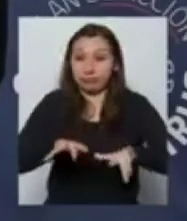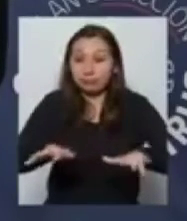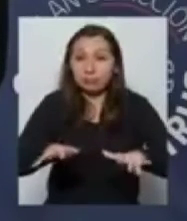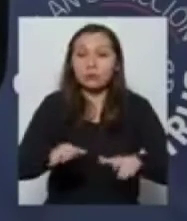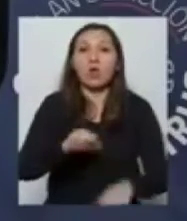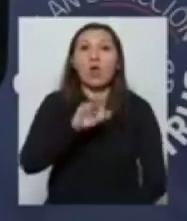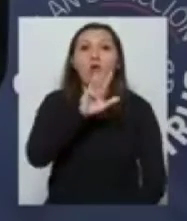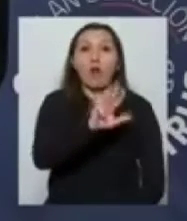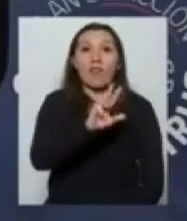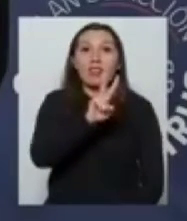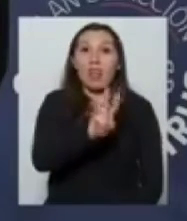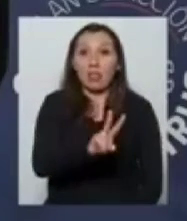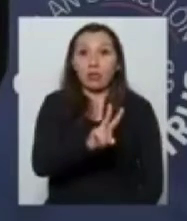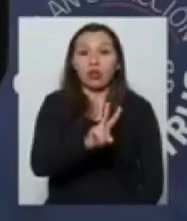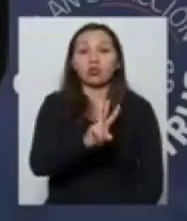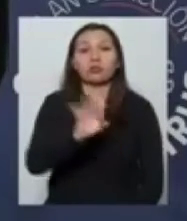de